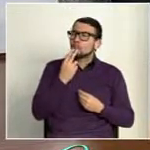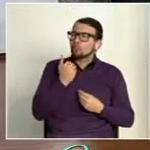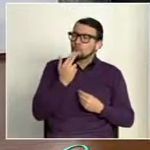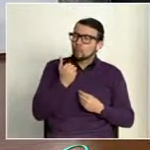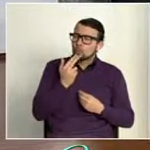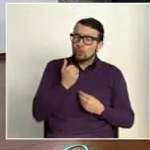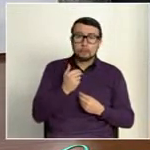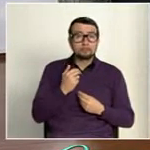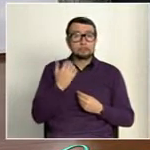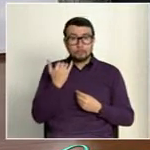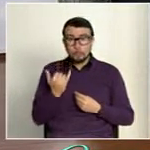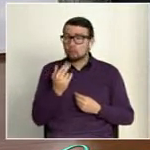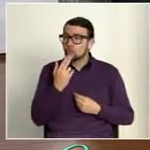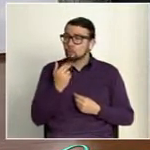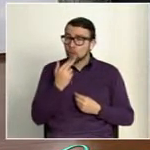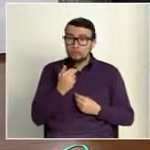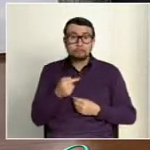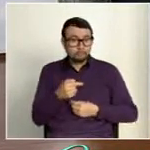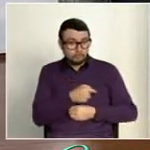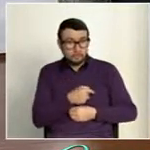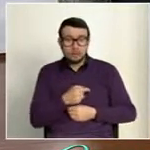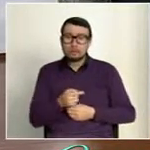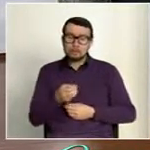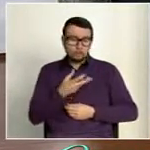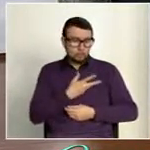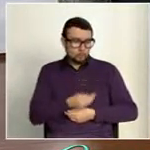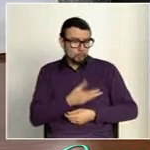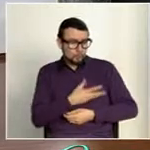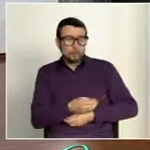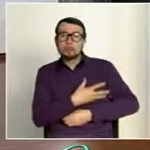que entran en esa categoría son los que estimulan la producción